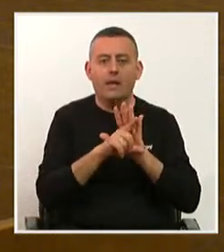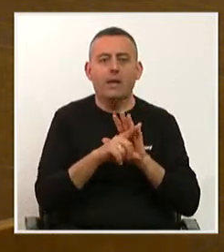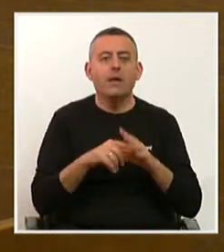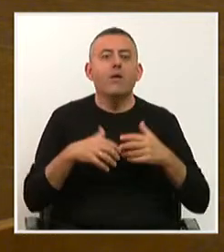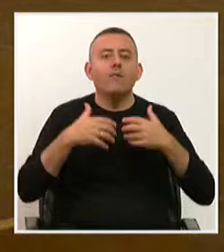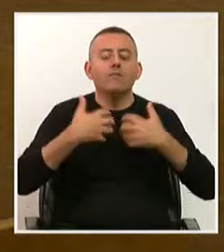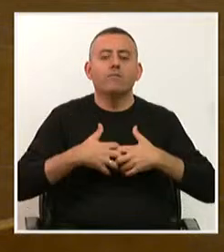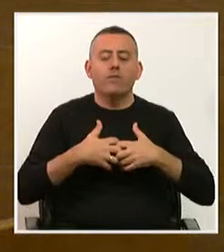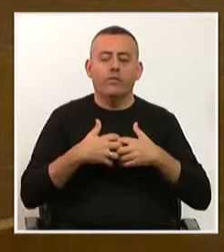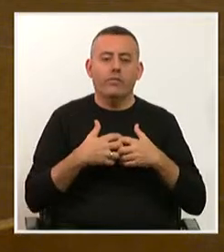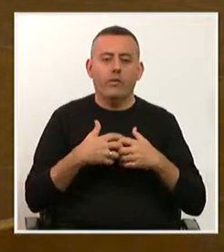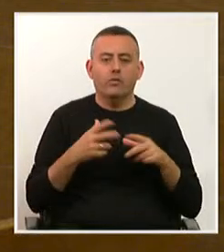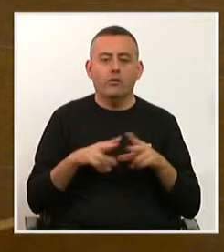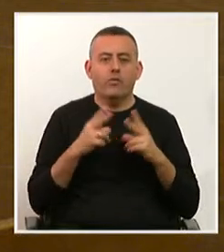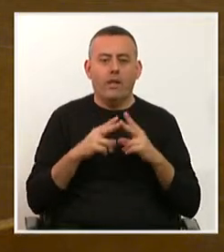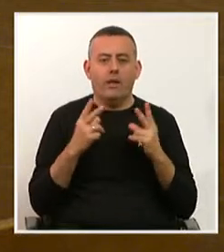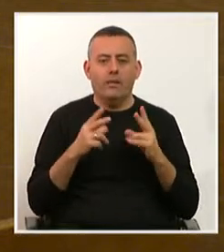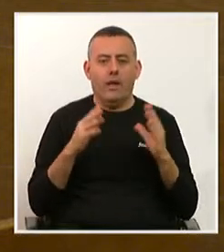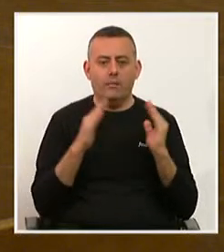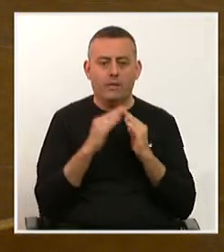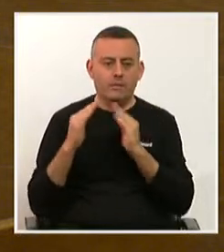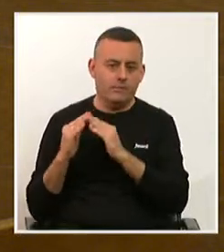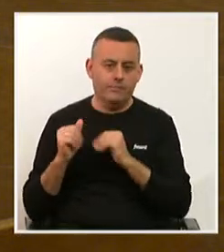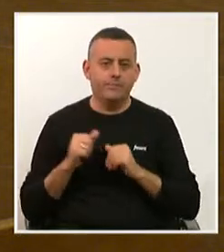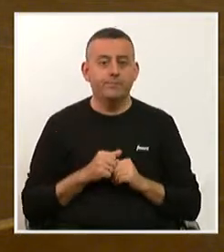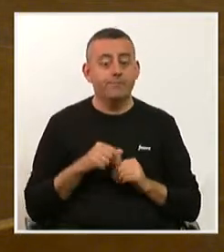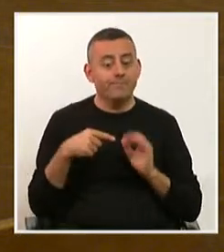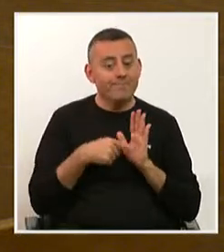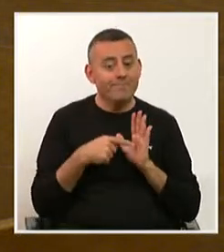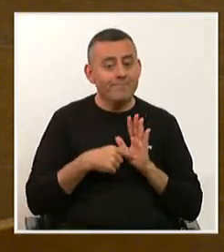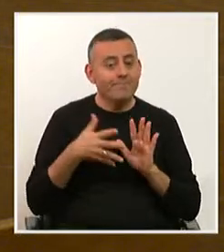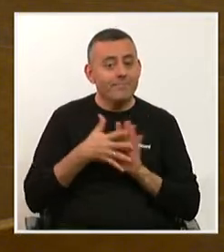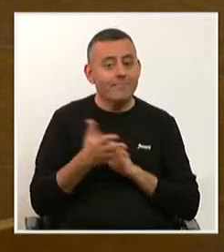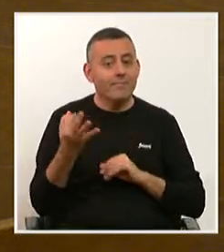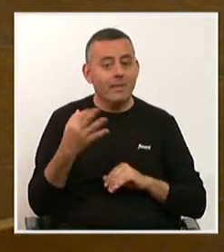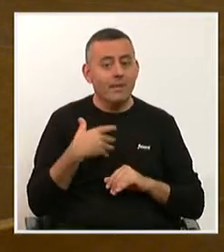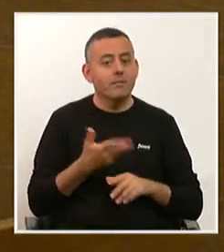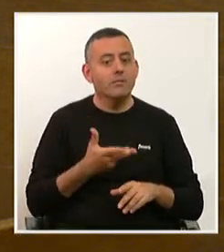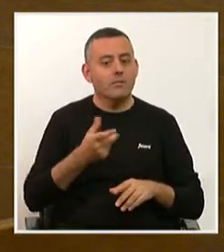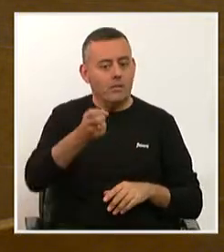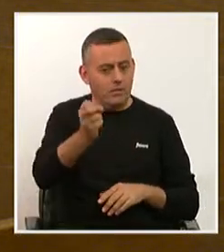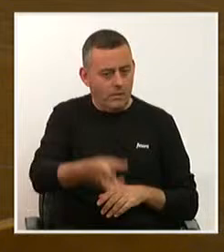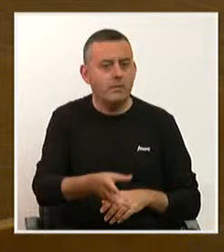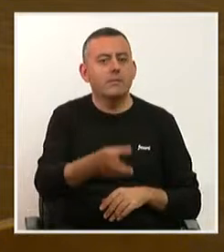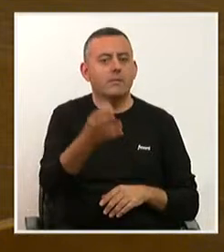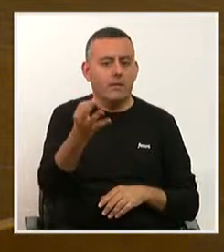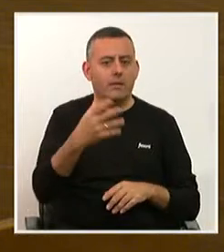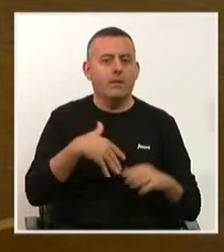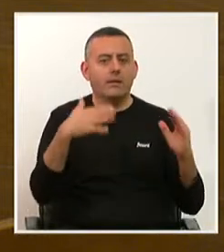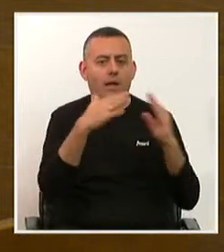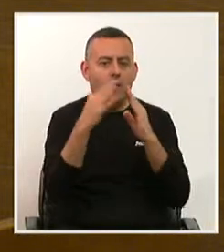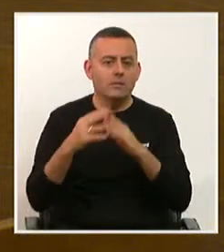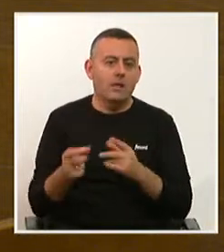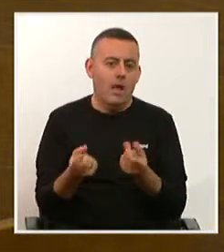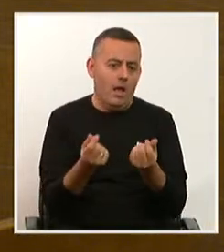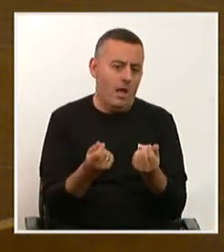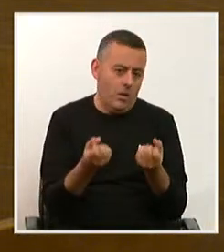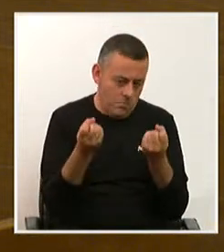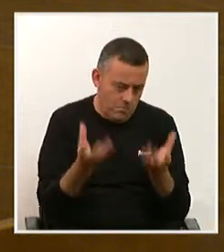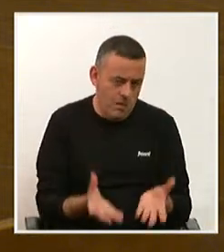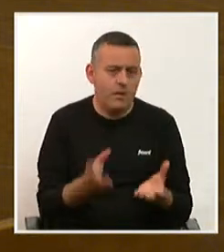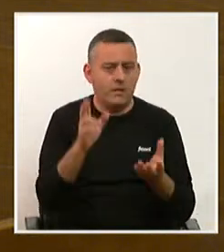habit una lle que como obje F eec el un habit dig y y Don resp a la demand